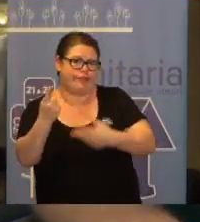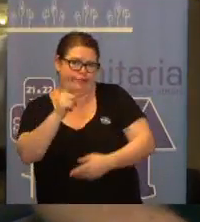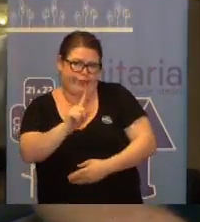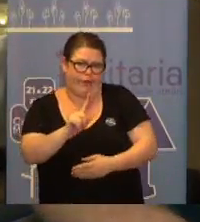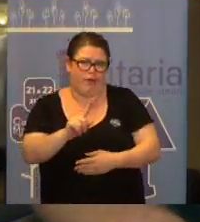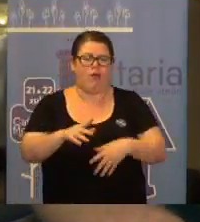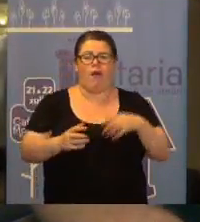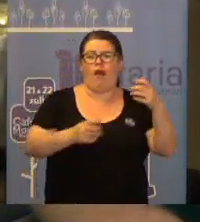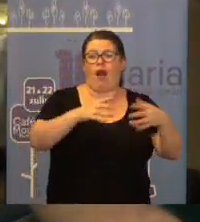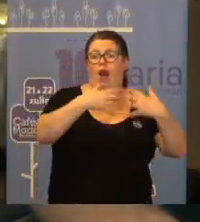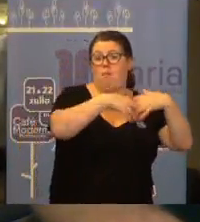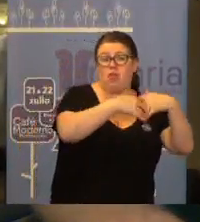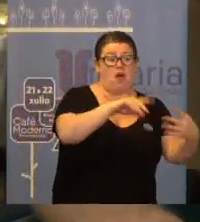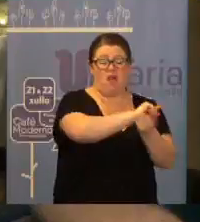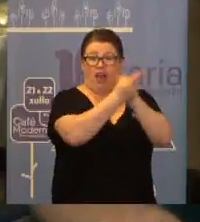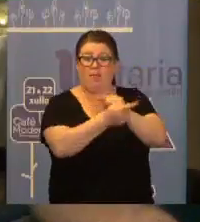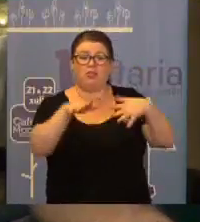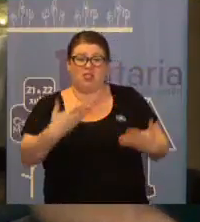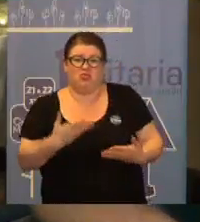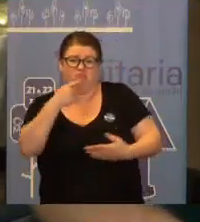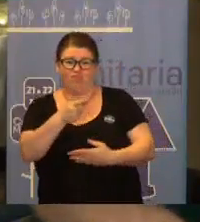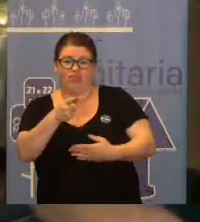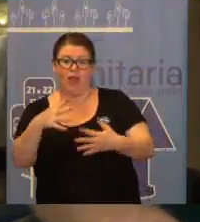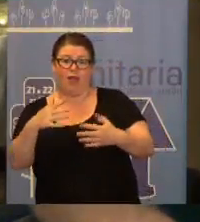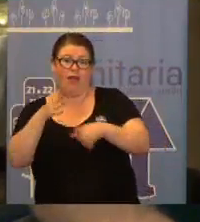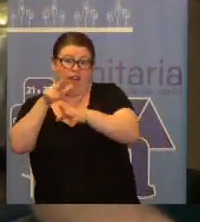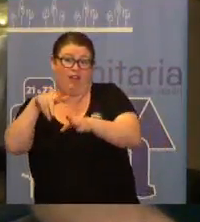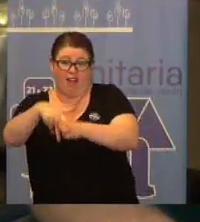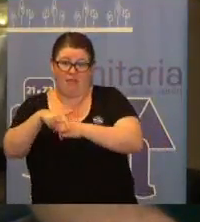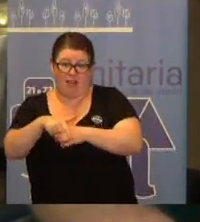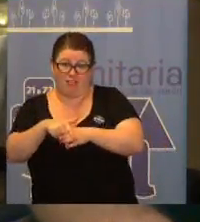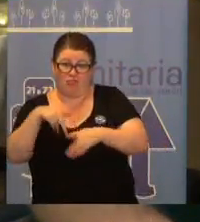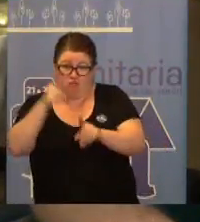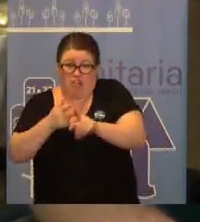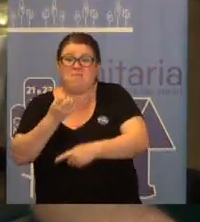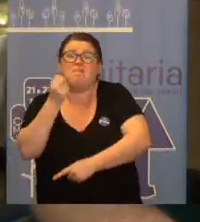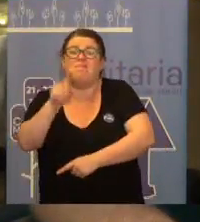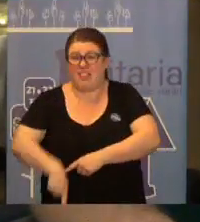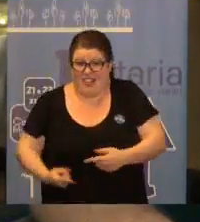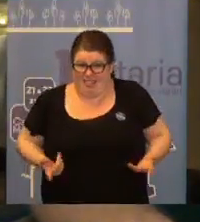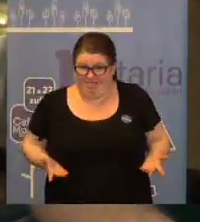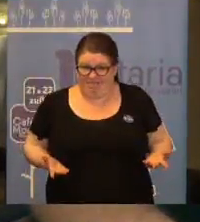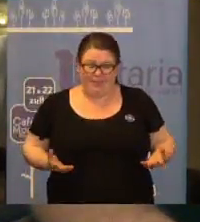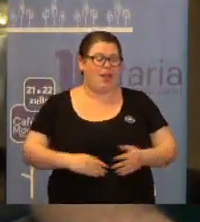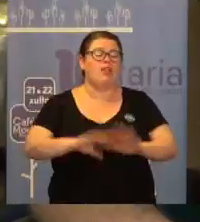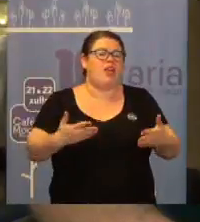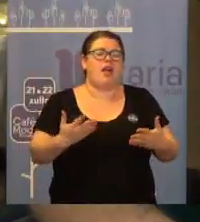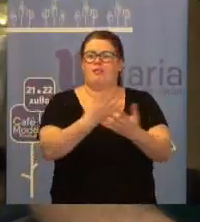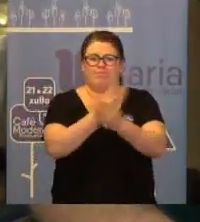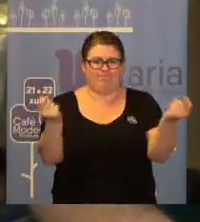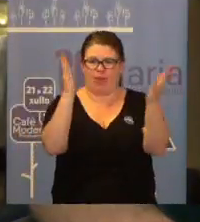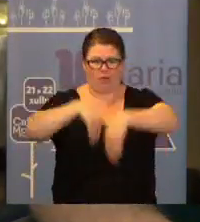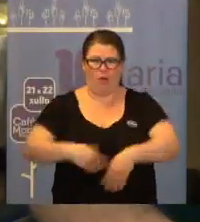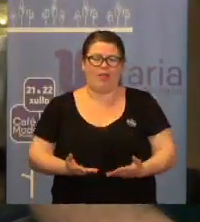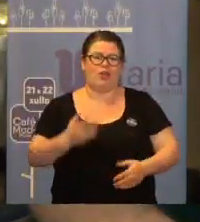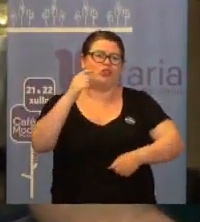o motor, para que vas a meter motores auxiliares que xa están agripados? Pois moi ben, cumpliron a súa función, xa non existen,